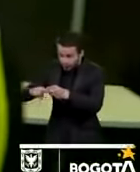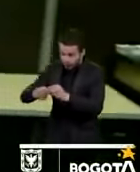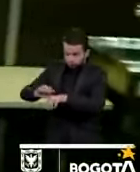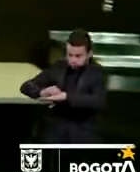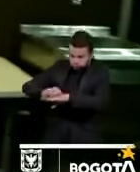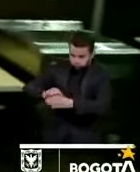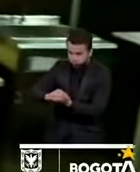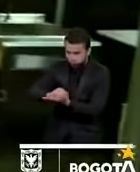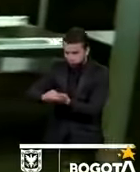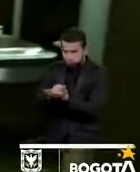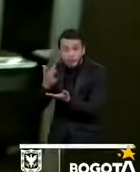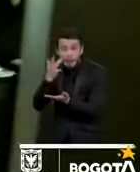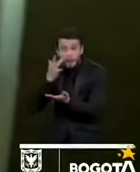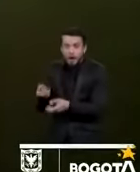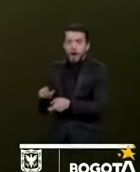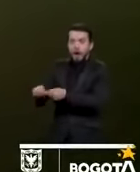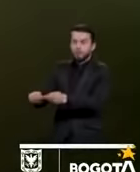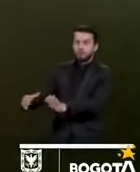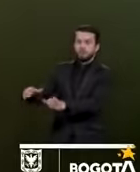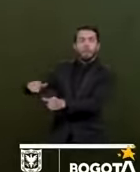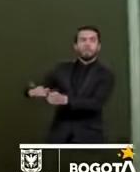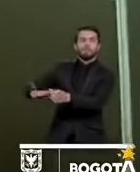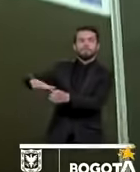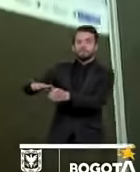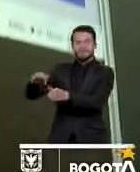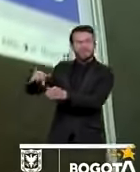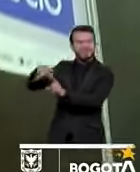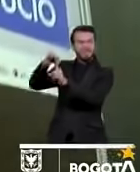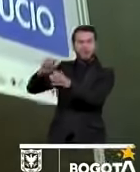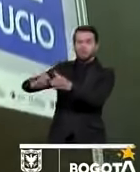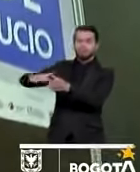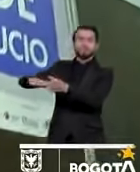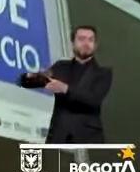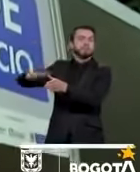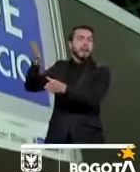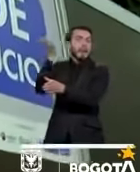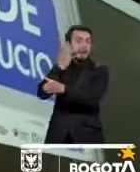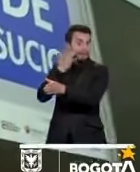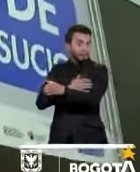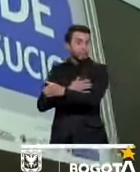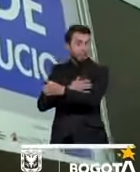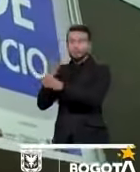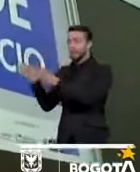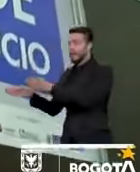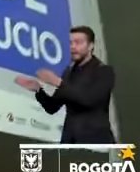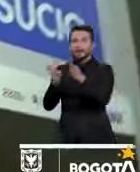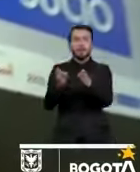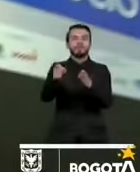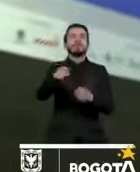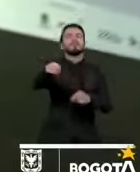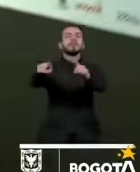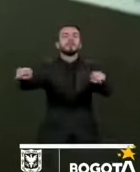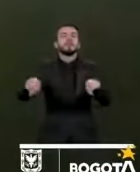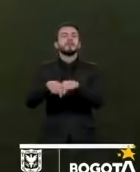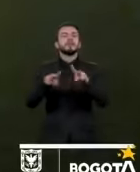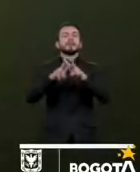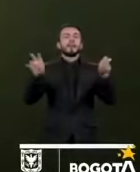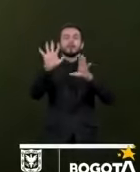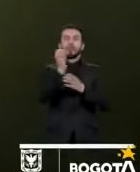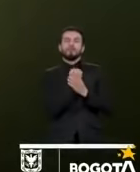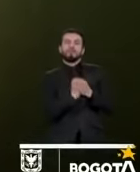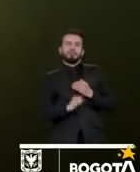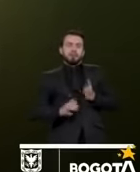patos. Okay. De patos y pisingos. Mire que se ha podido disponer de ello. Y